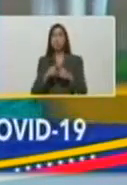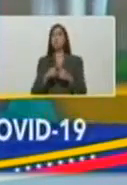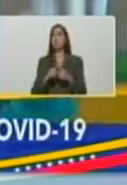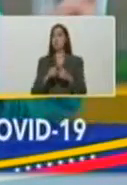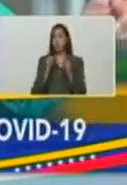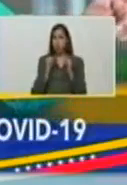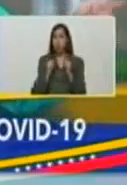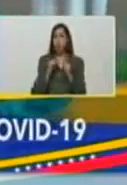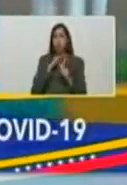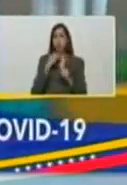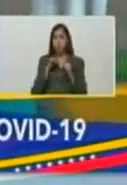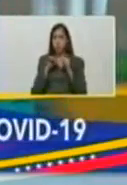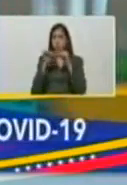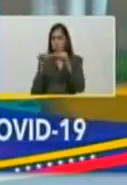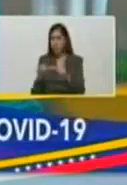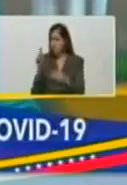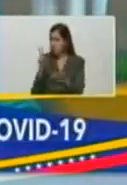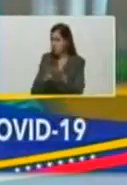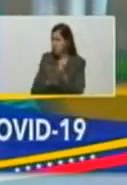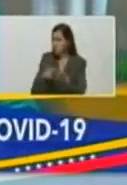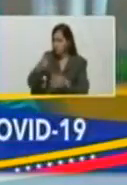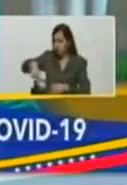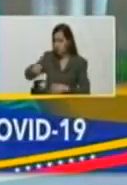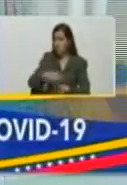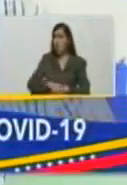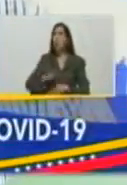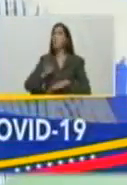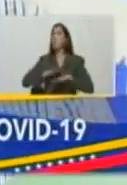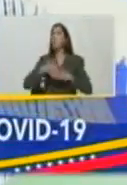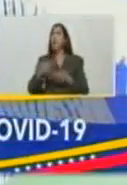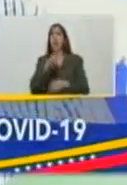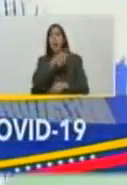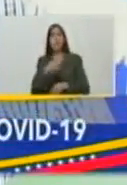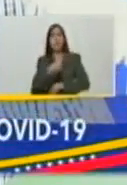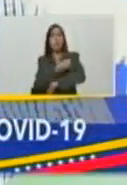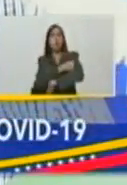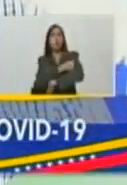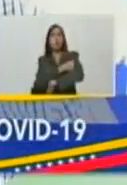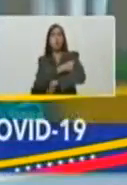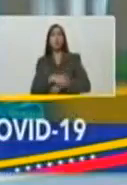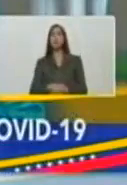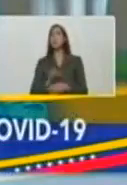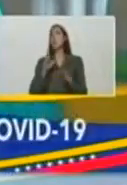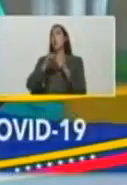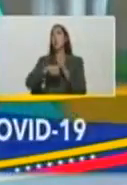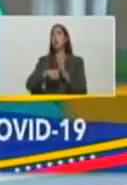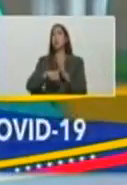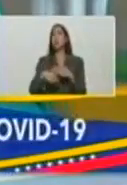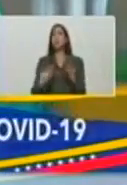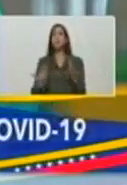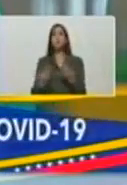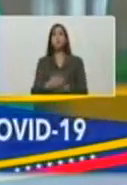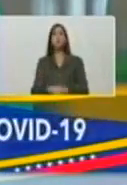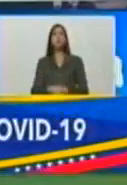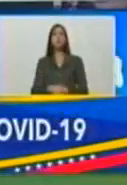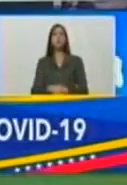señora vicepresidenta, doctor Alvarado? Porque hay repunte, porque la gente se vacuna y después, bueno, viene la